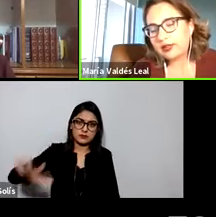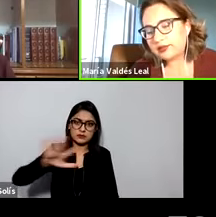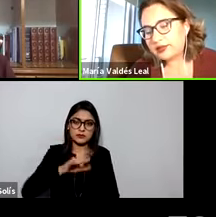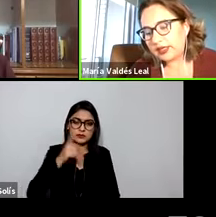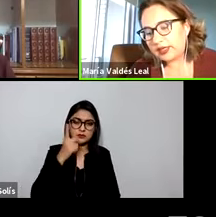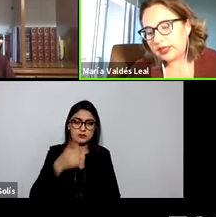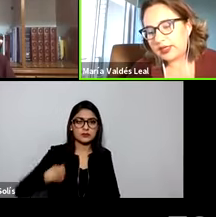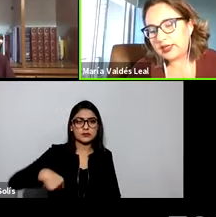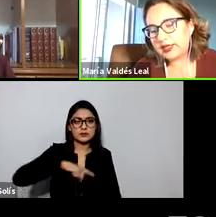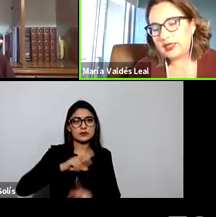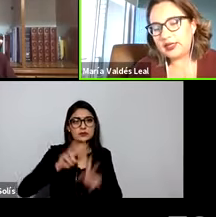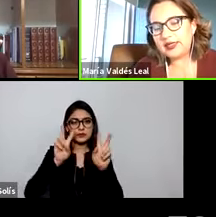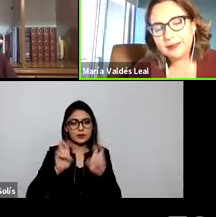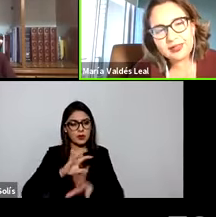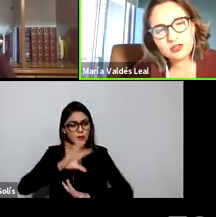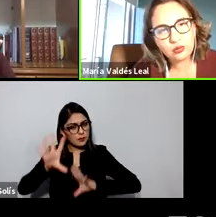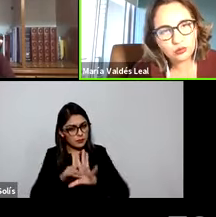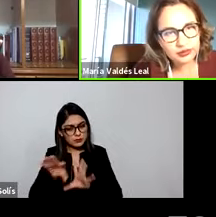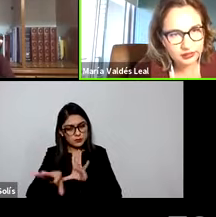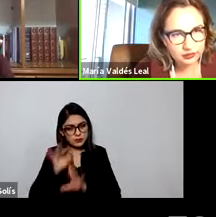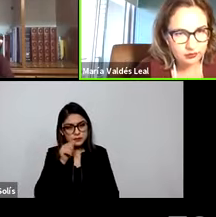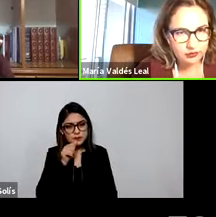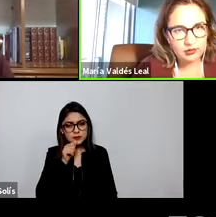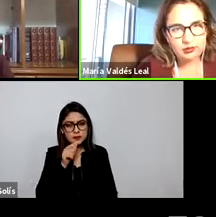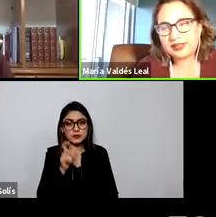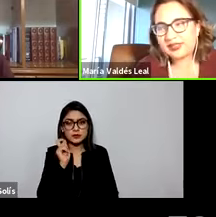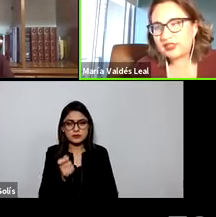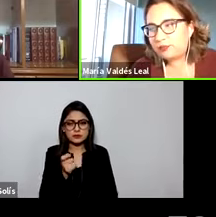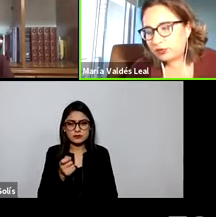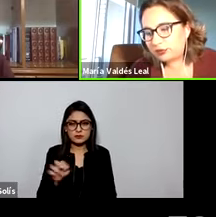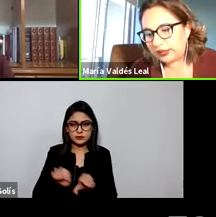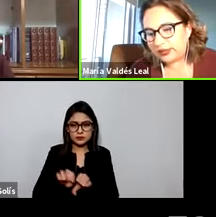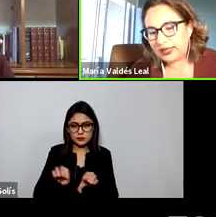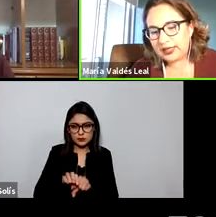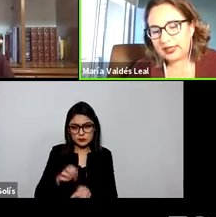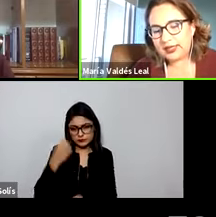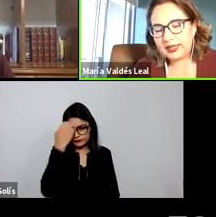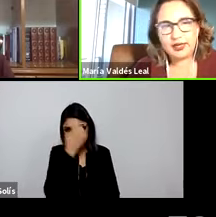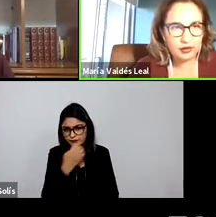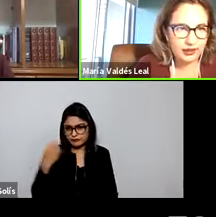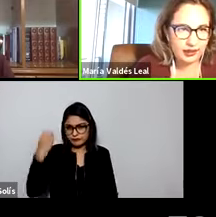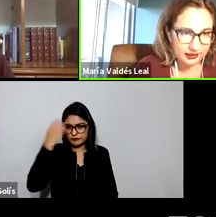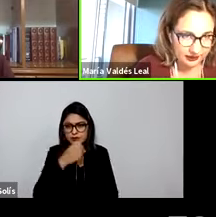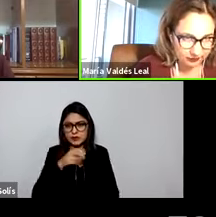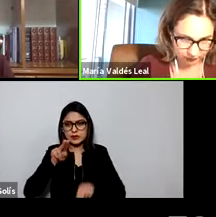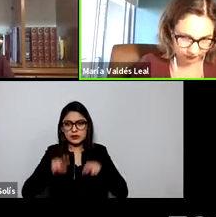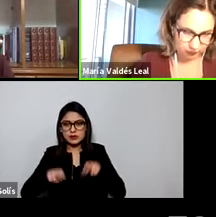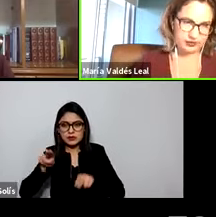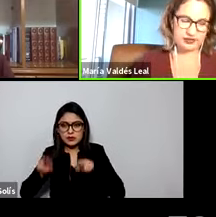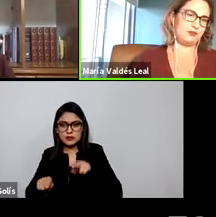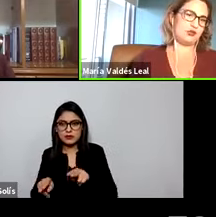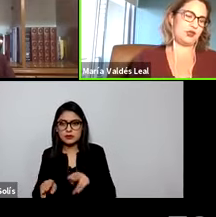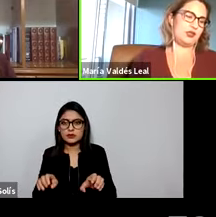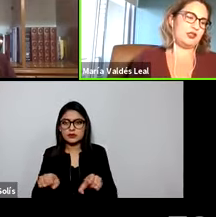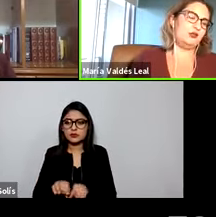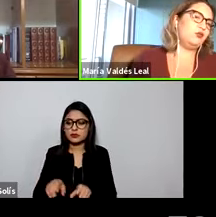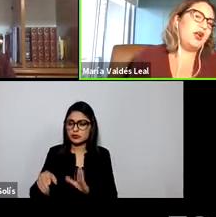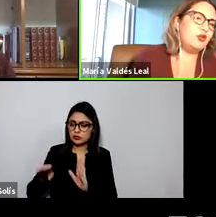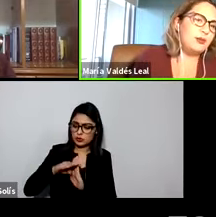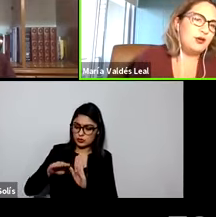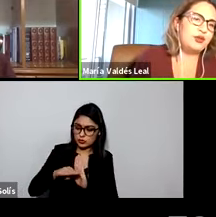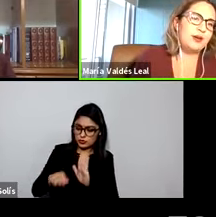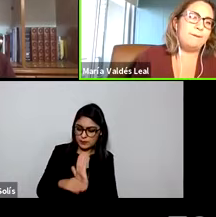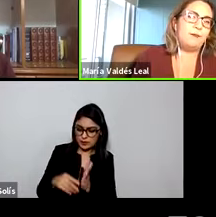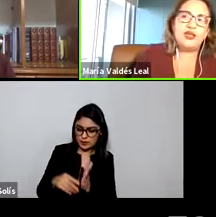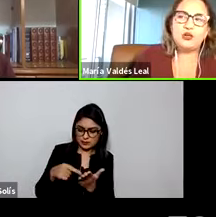íntegra, es que el nivel de escrutinio responde al tipo de norma que estamos analizando.